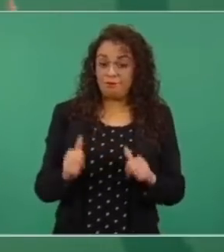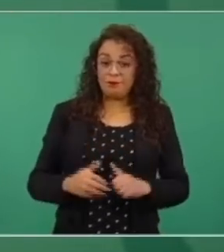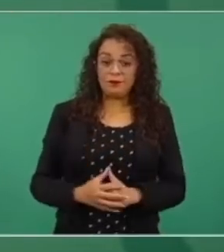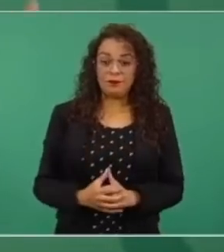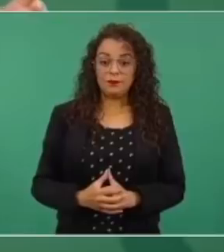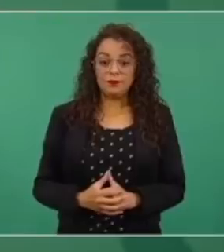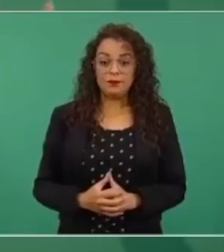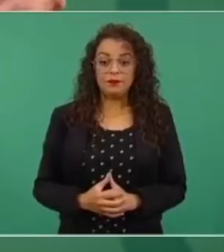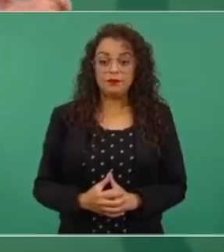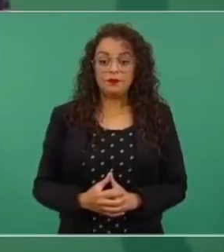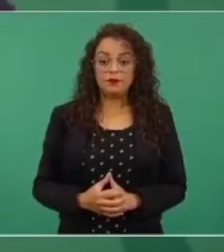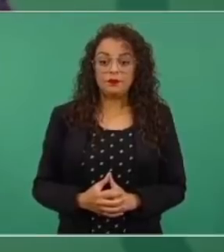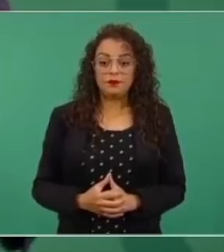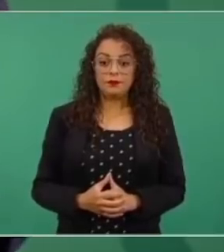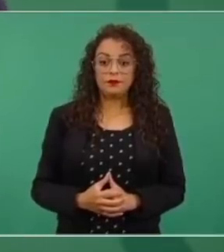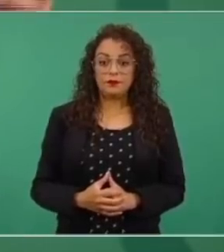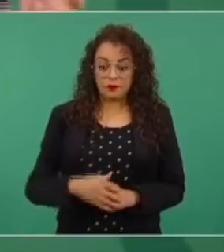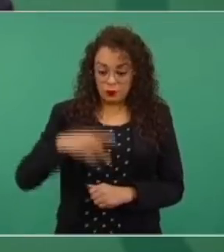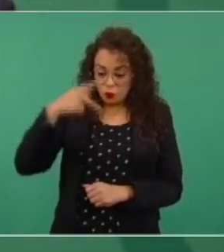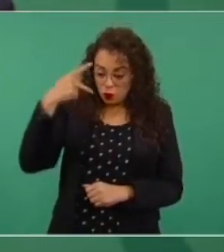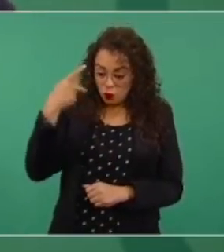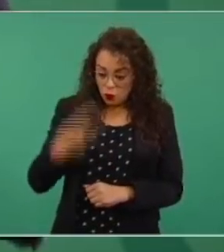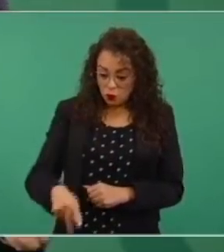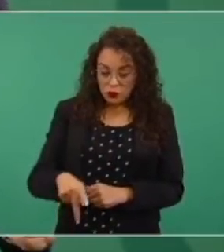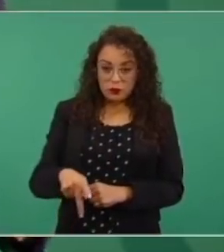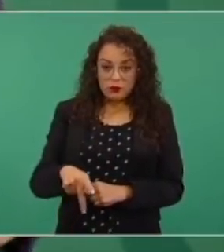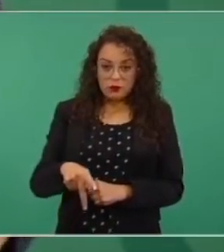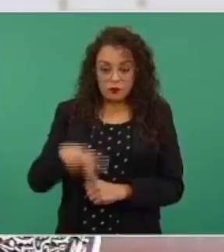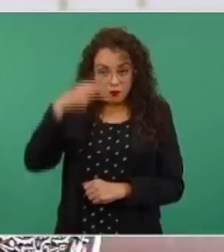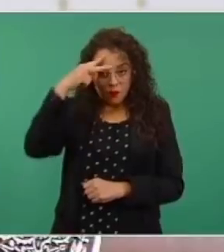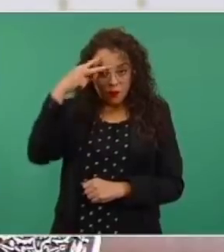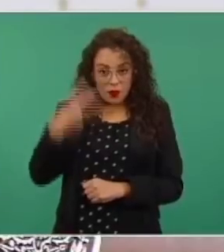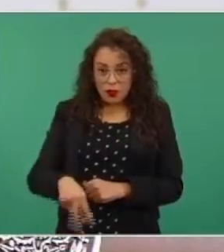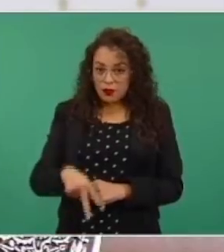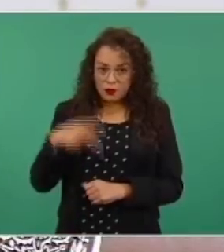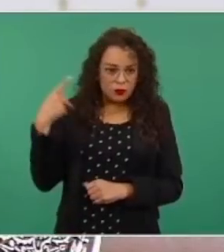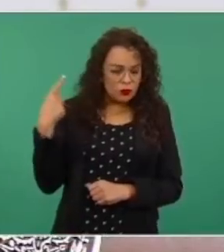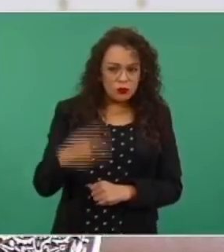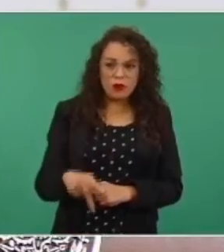una empresa de los mexicanos. Lo mismo Pemex,